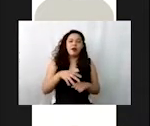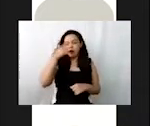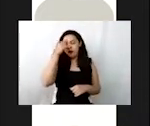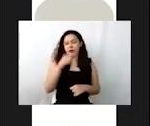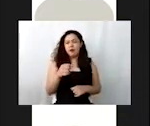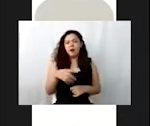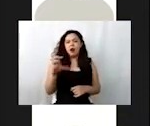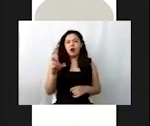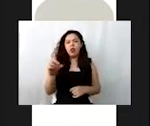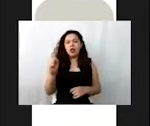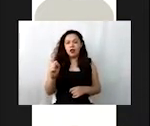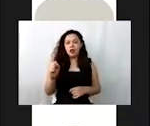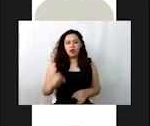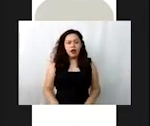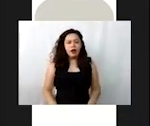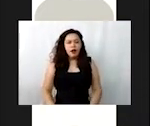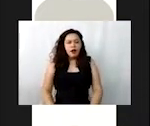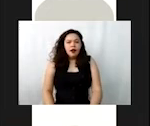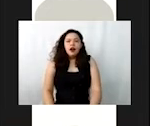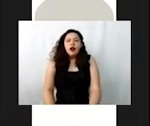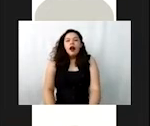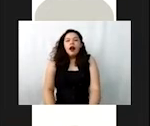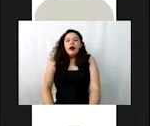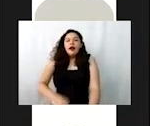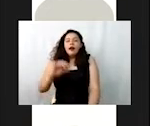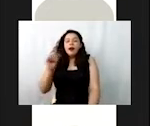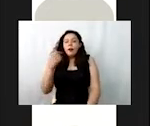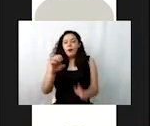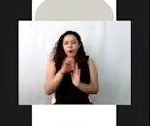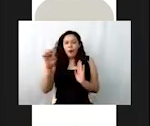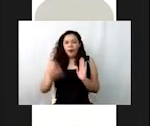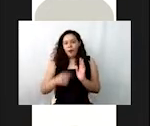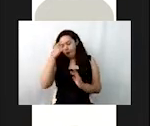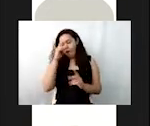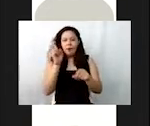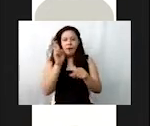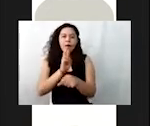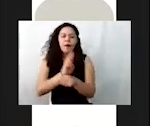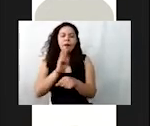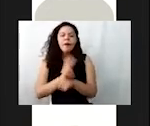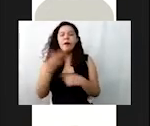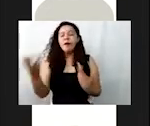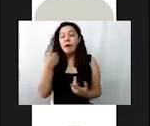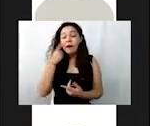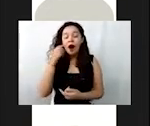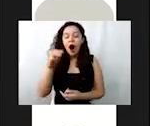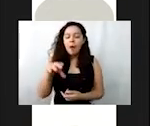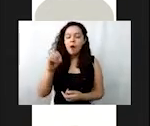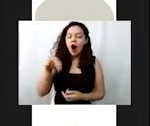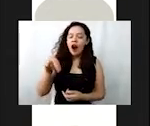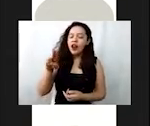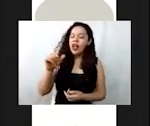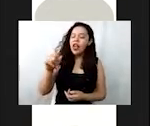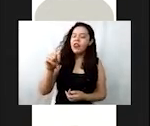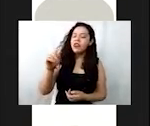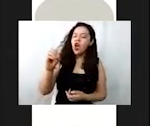los ODS. Otro ejemplo, que es el tema de monitoreo. En monitoreo es saber qué está pasando con